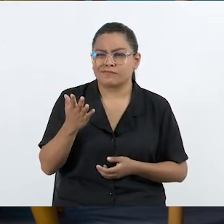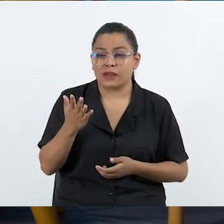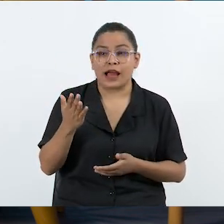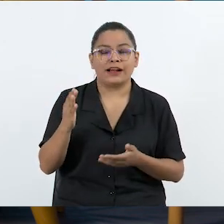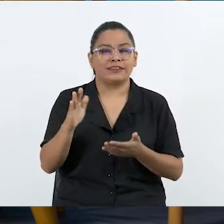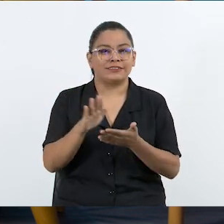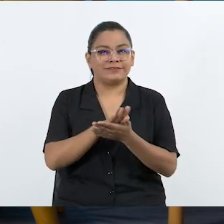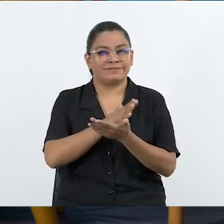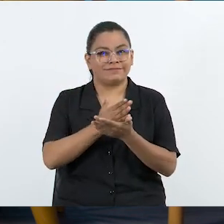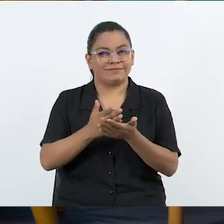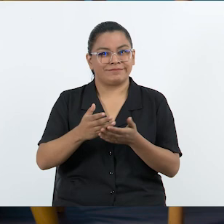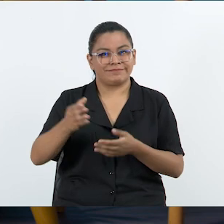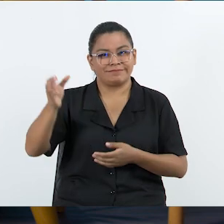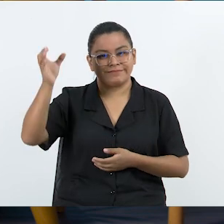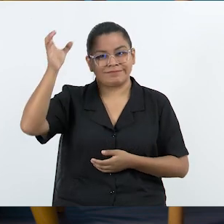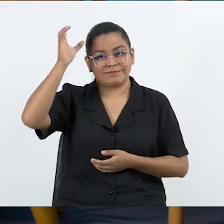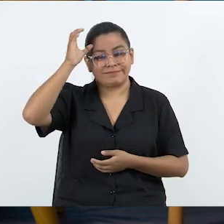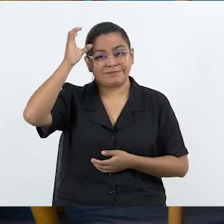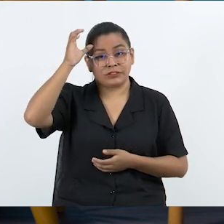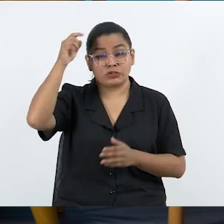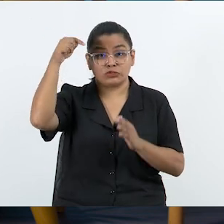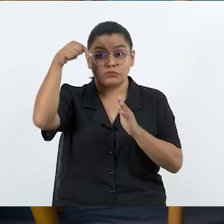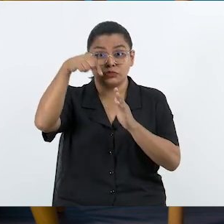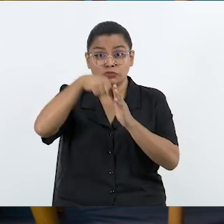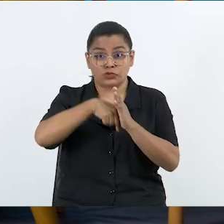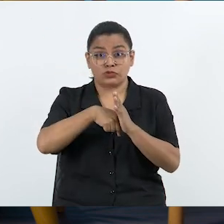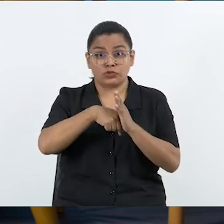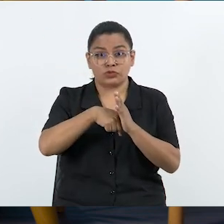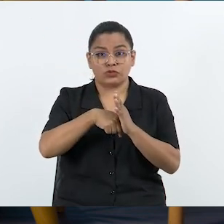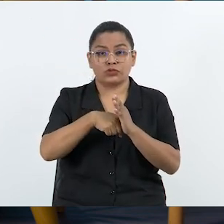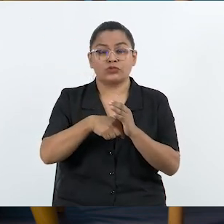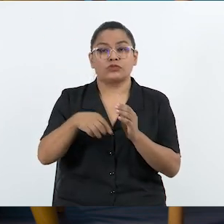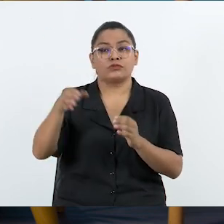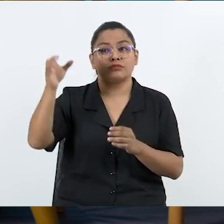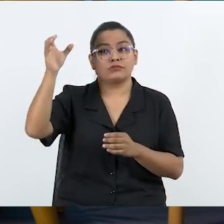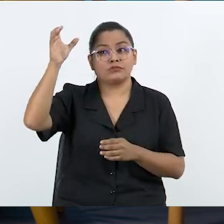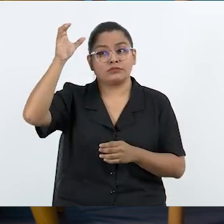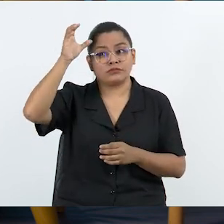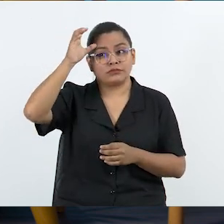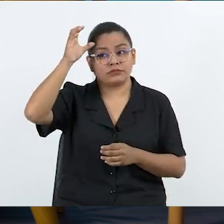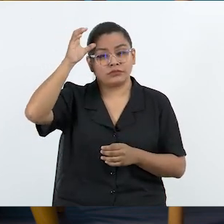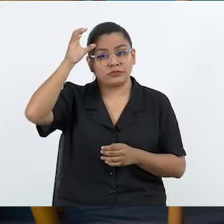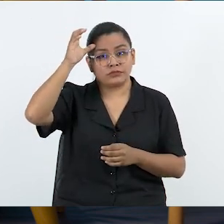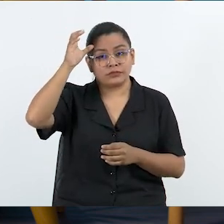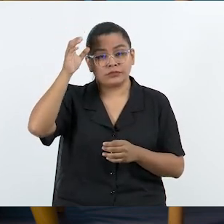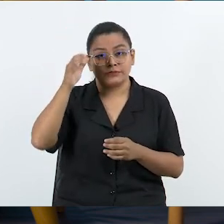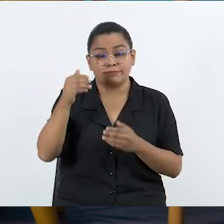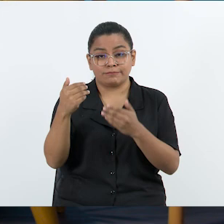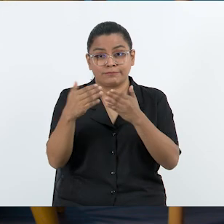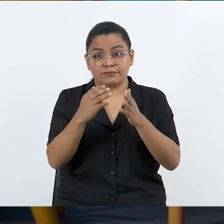los conceptos de conocimiento profundo y conocimiento inerte. Esta